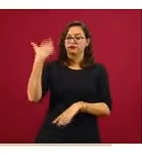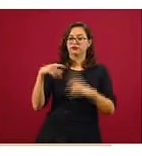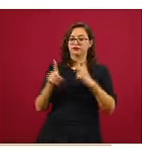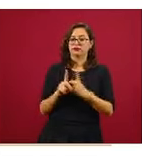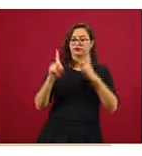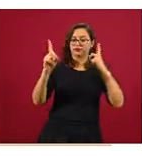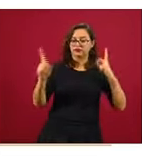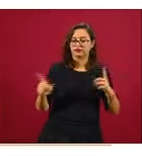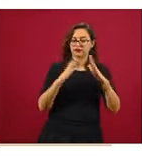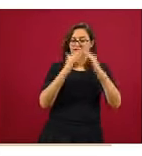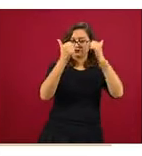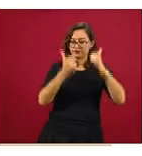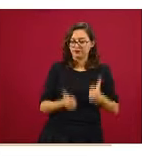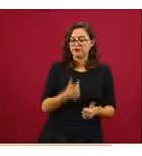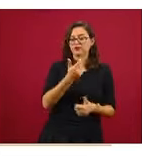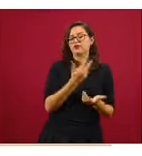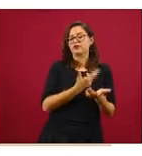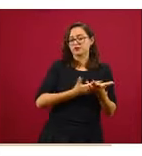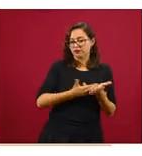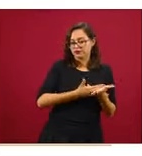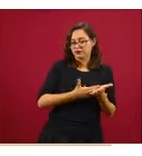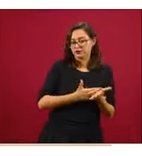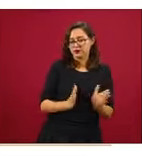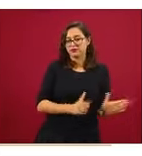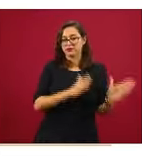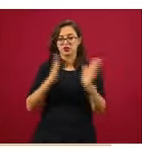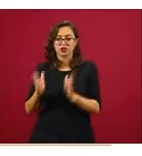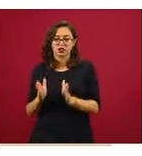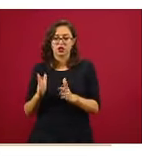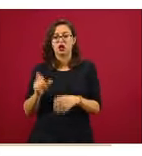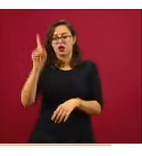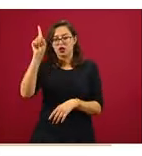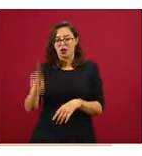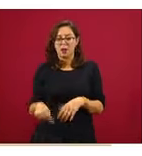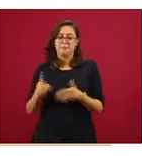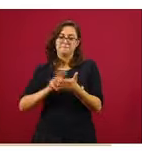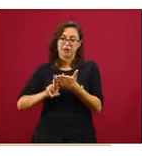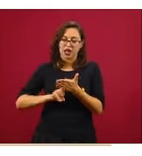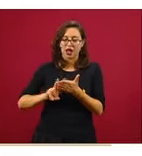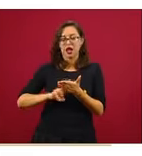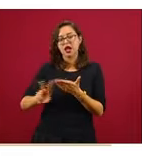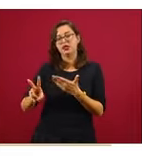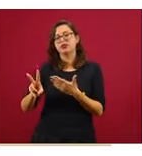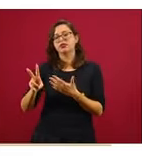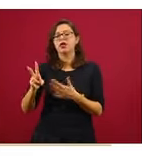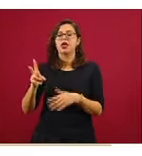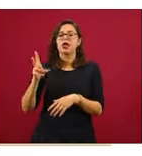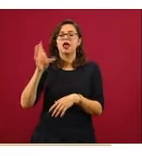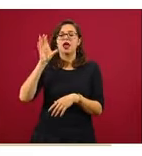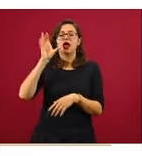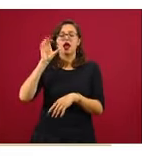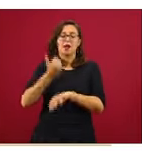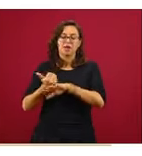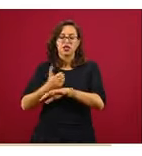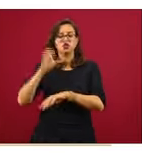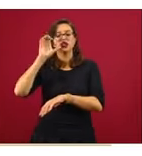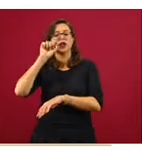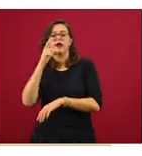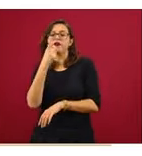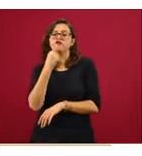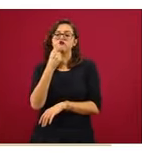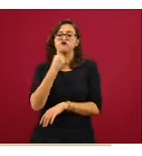barra rosa, y la barrita que tiene verde, amarillo, naranja y rojo representa